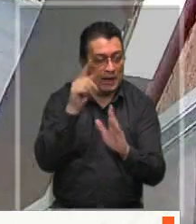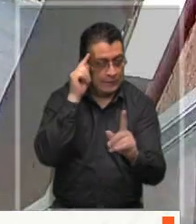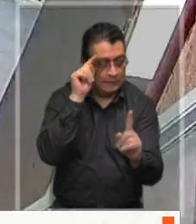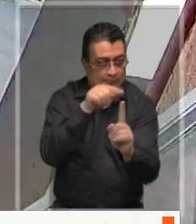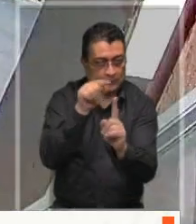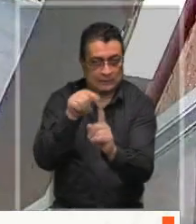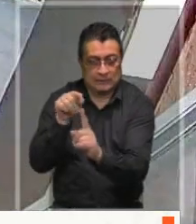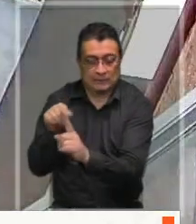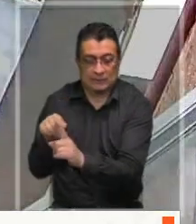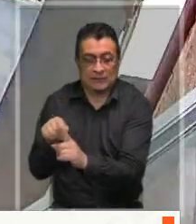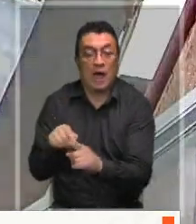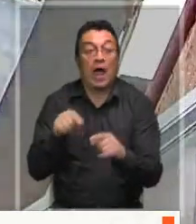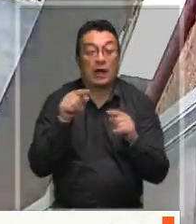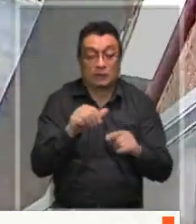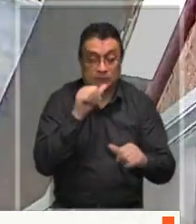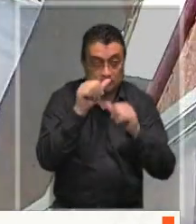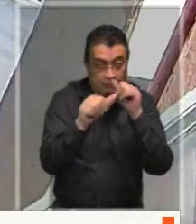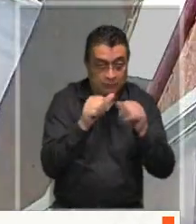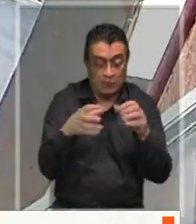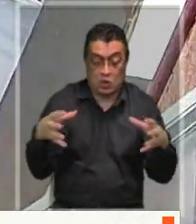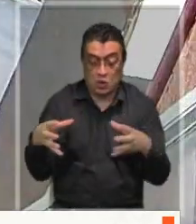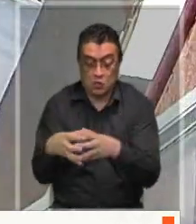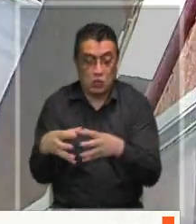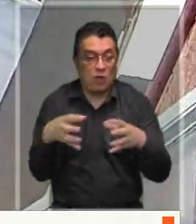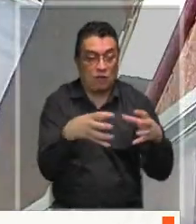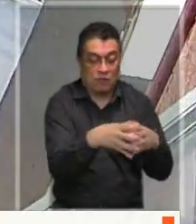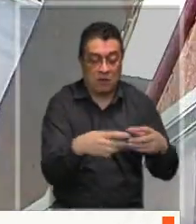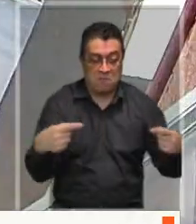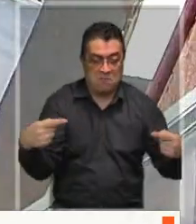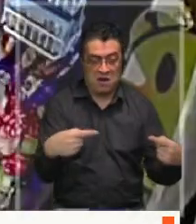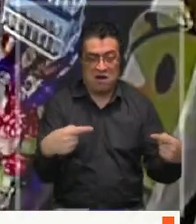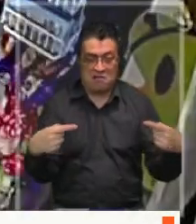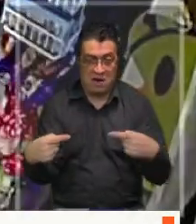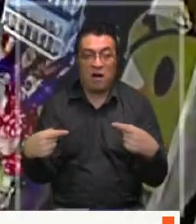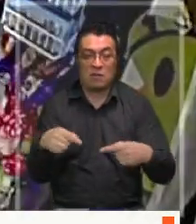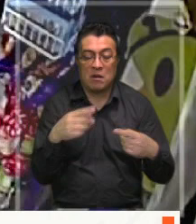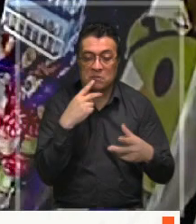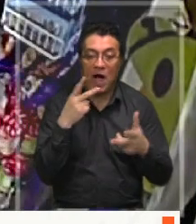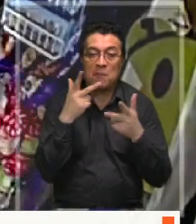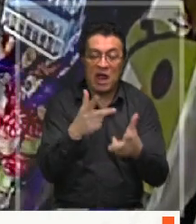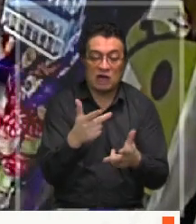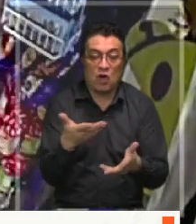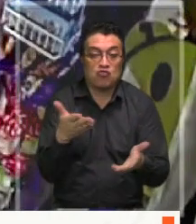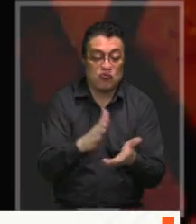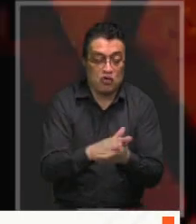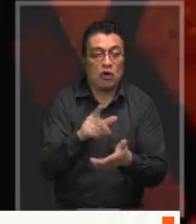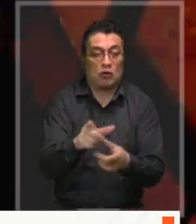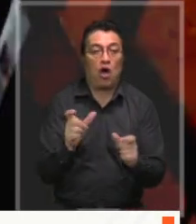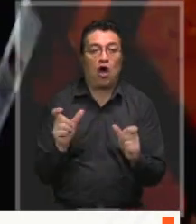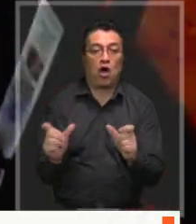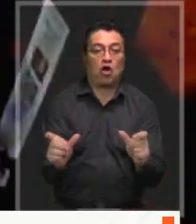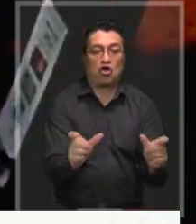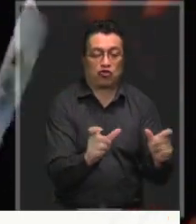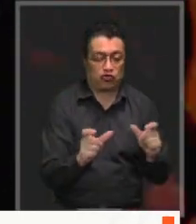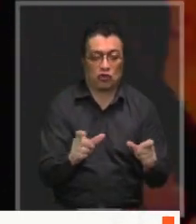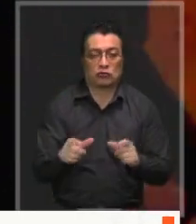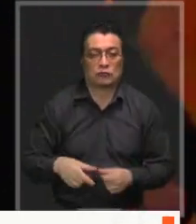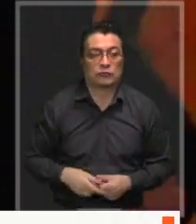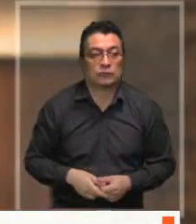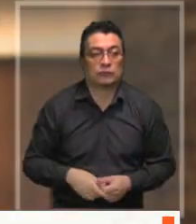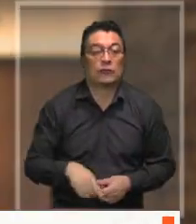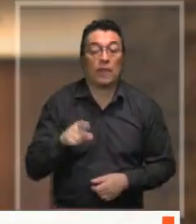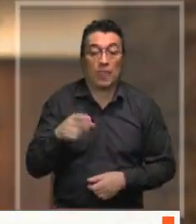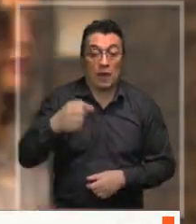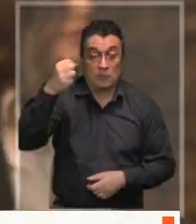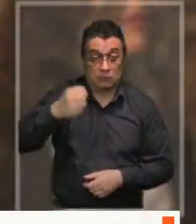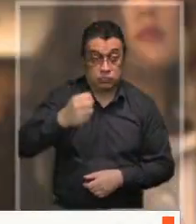el tráfico de droga, la lucha de bandas por controlar sectores y amenazas de muerte tomaron el control. Al crimen